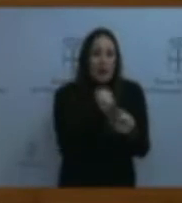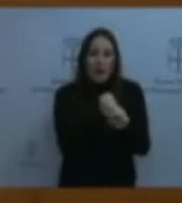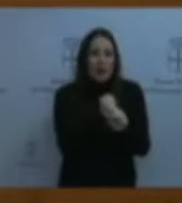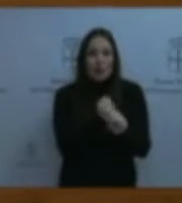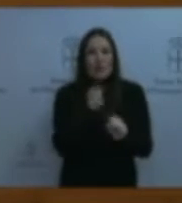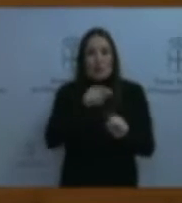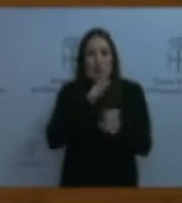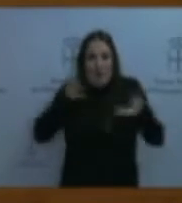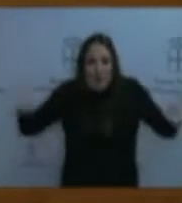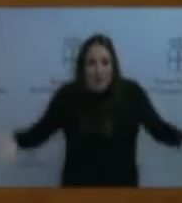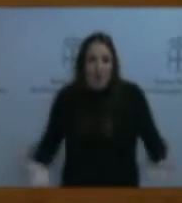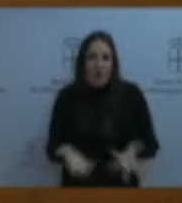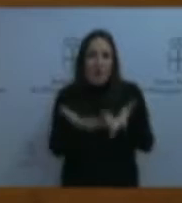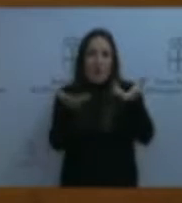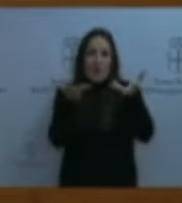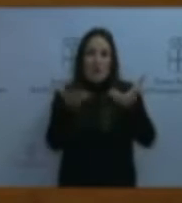se fomente.